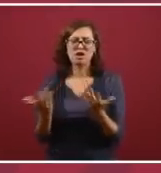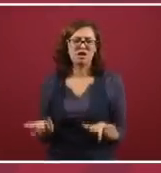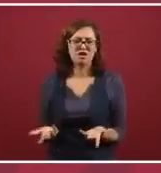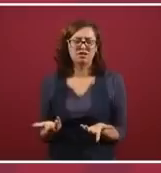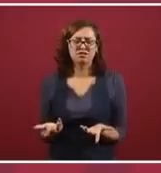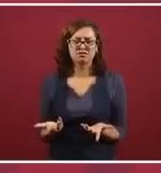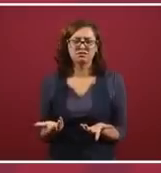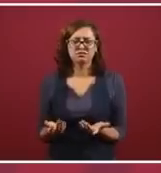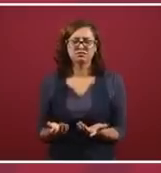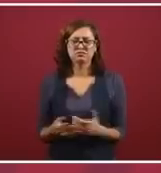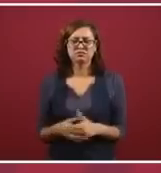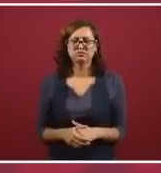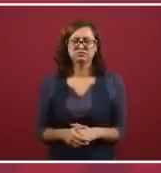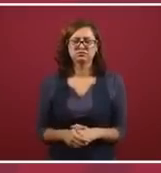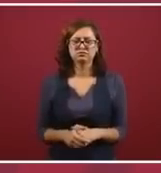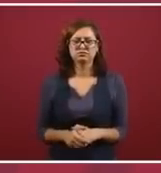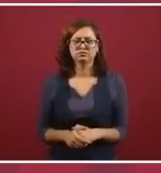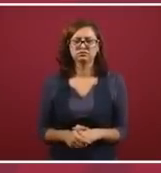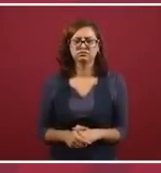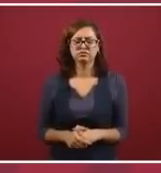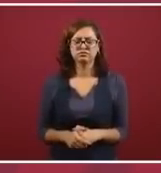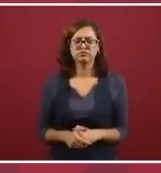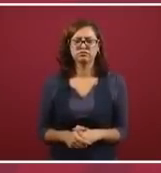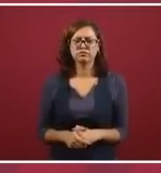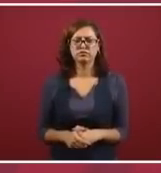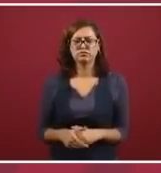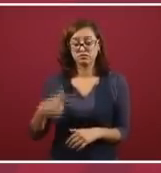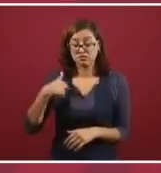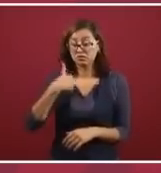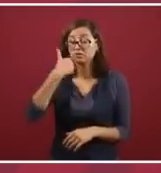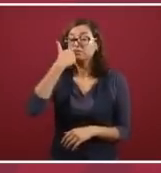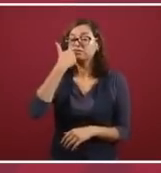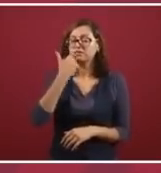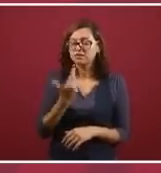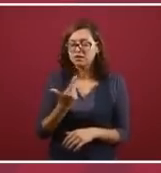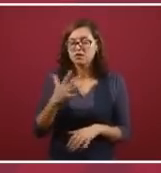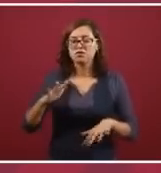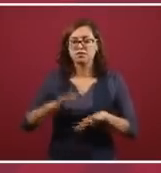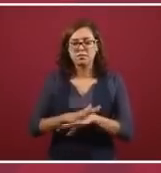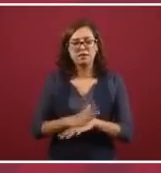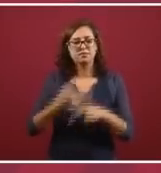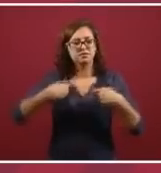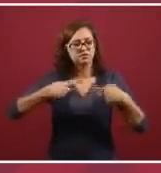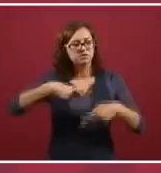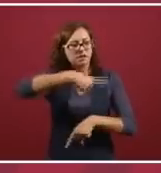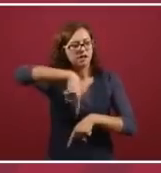investigadores, estoy procurando que cambie, que les dan